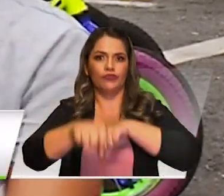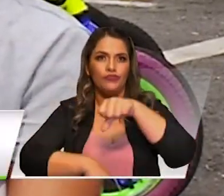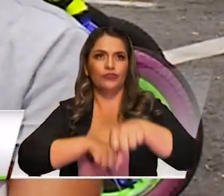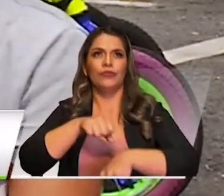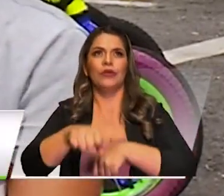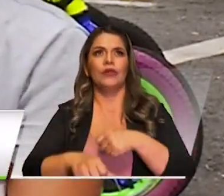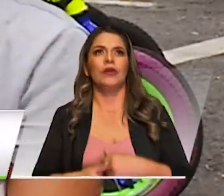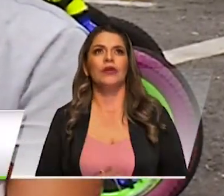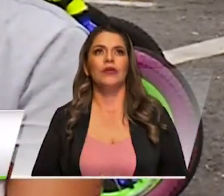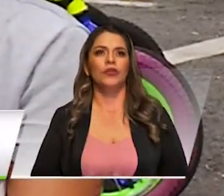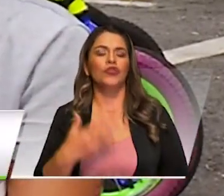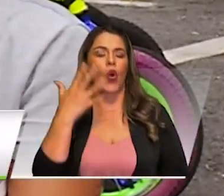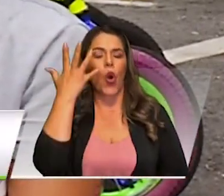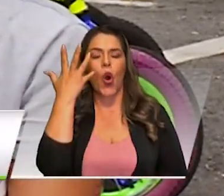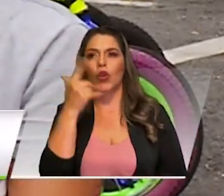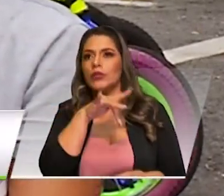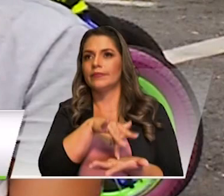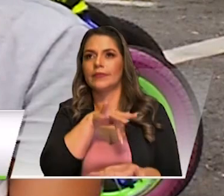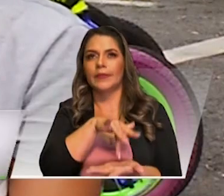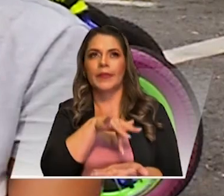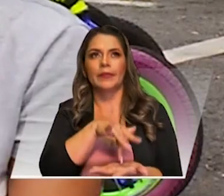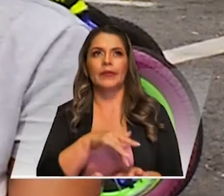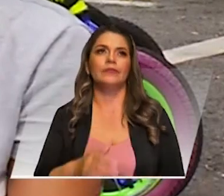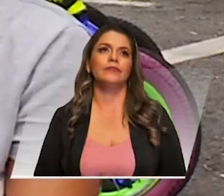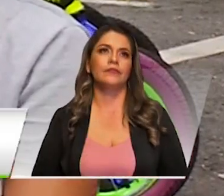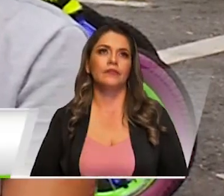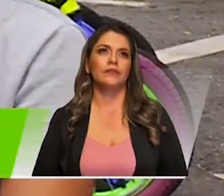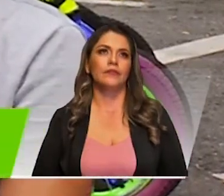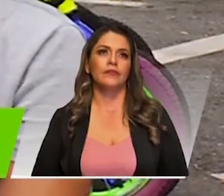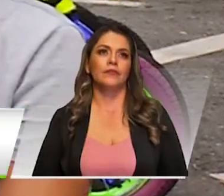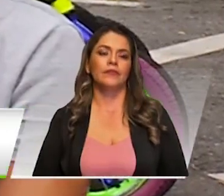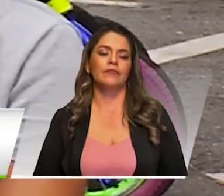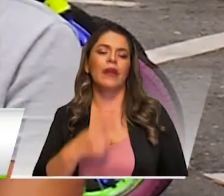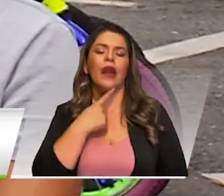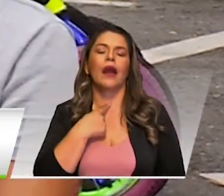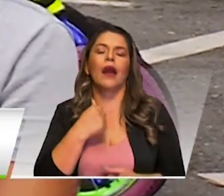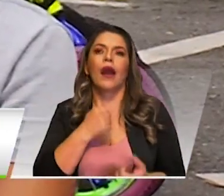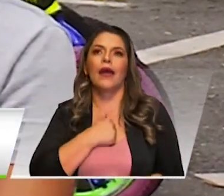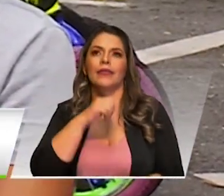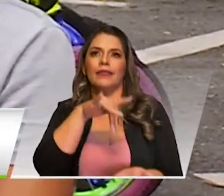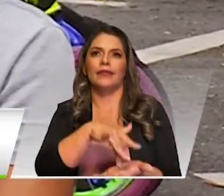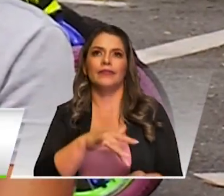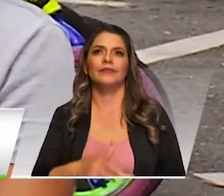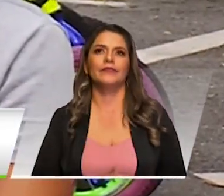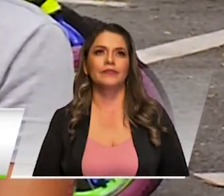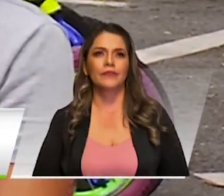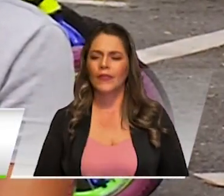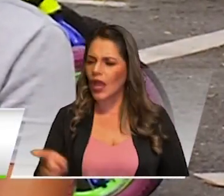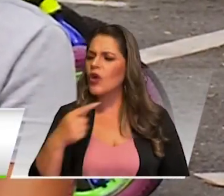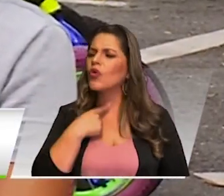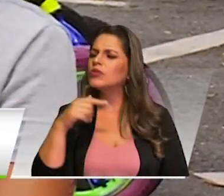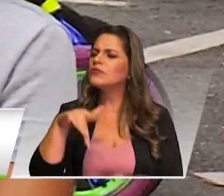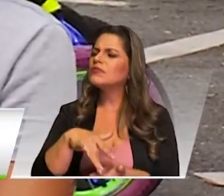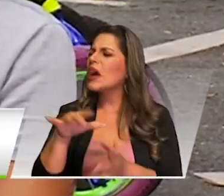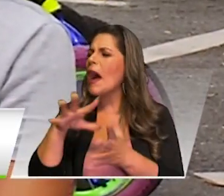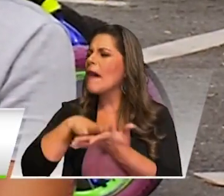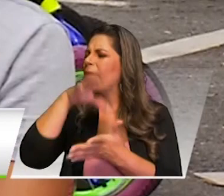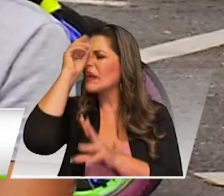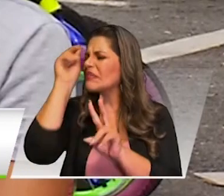yo cada día vengo, así que a mí me encanta venir. ¿Y por qué te encanta venir? ¿Qué